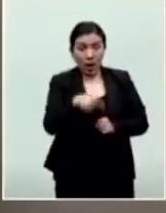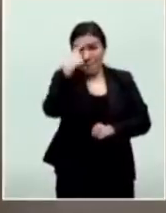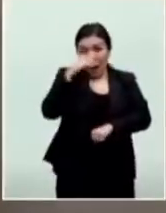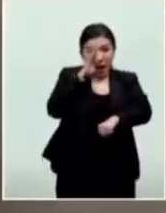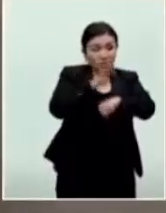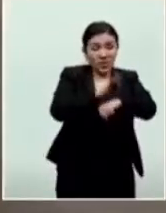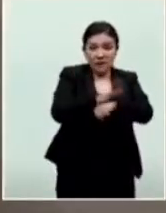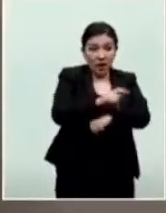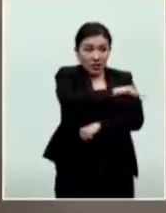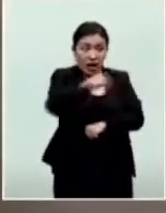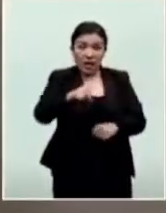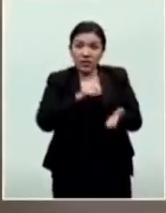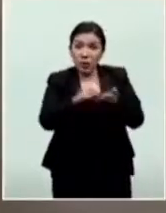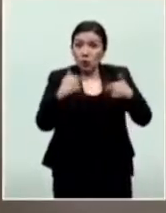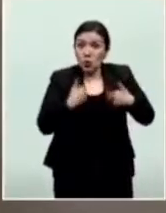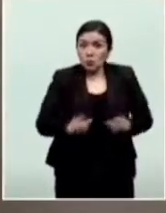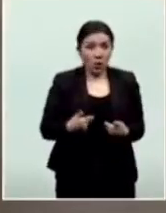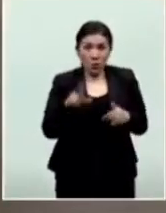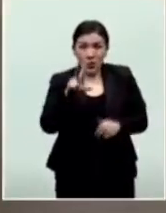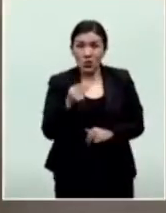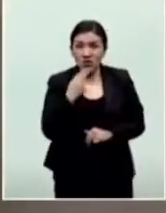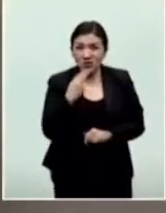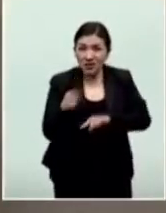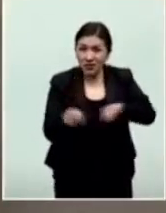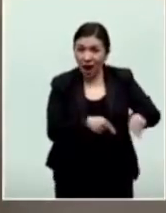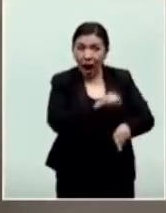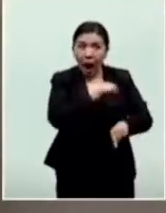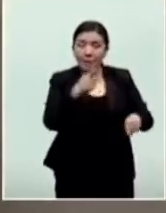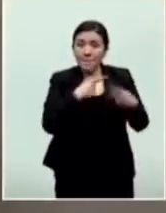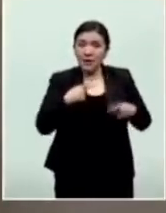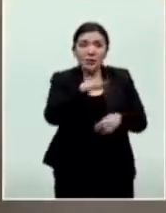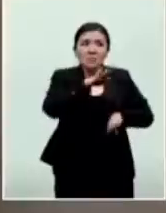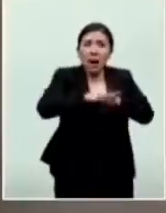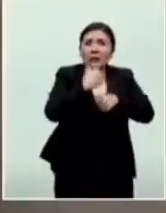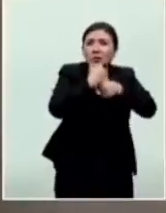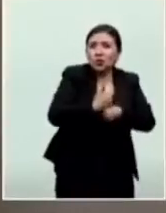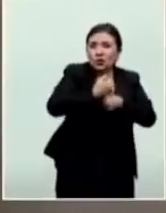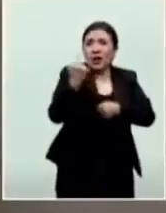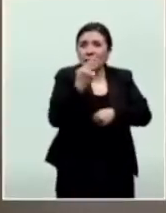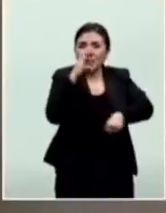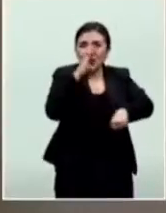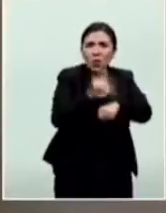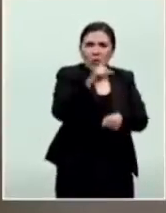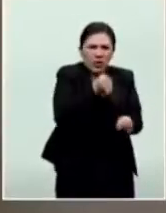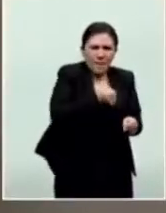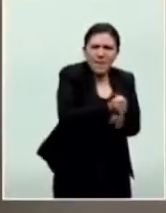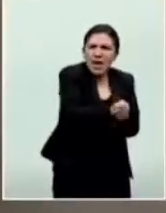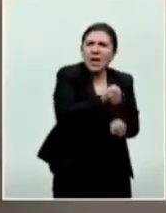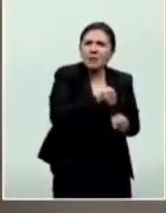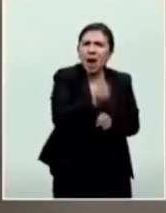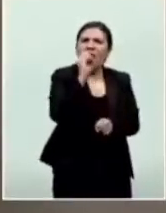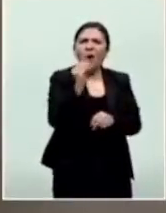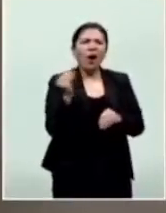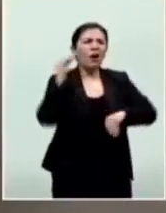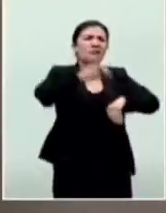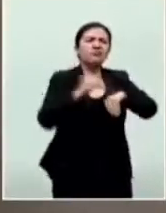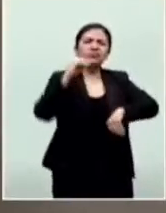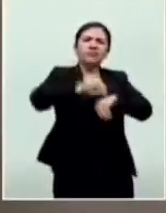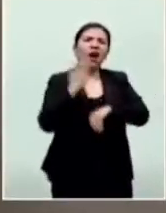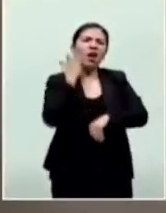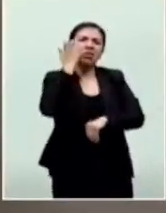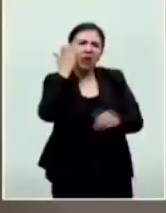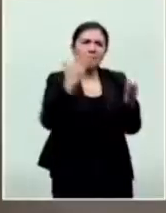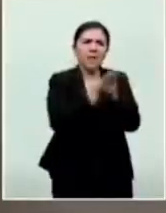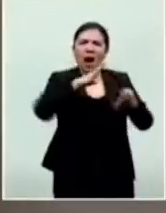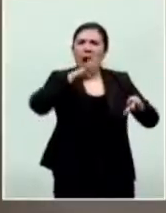defender los derechos humanos de la gente más desprotegida, cuando los torturan, cuando les fabrican delitos, cuando les